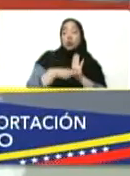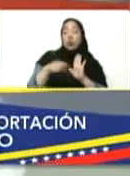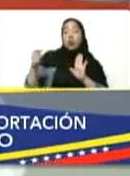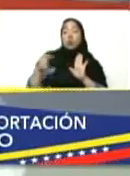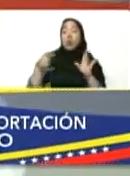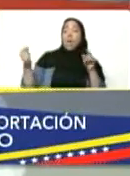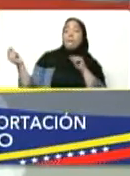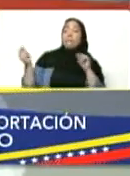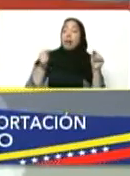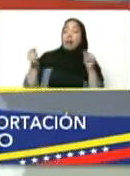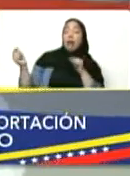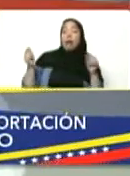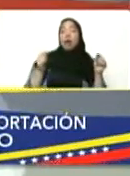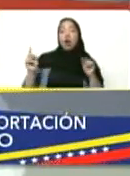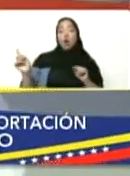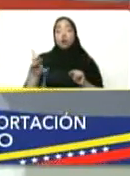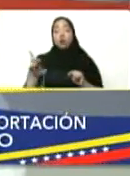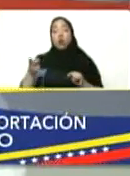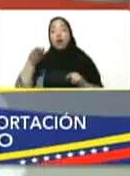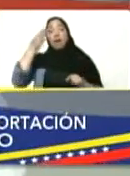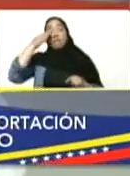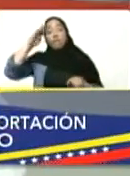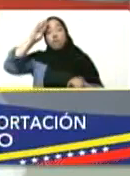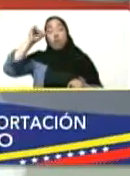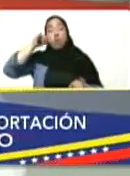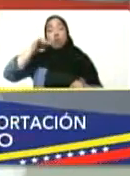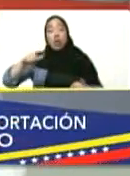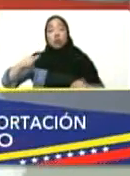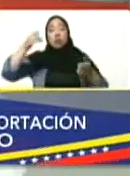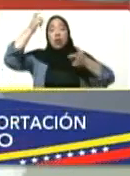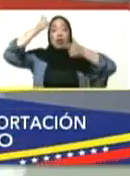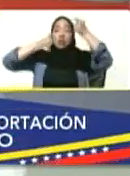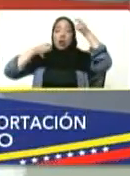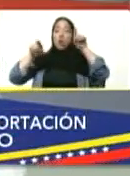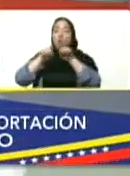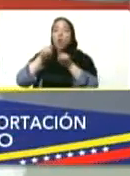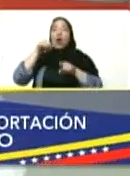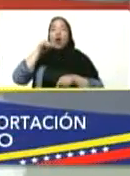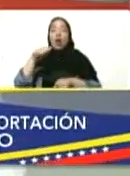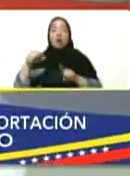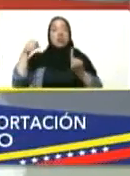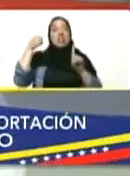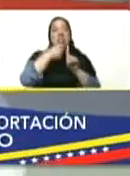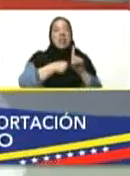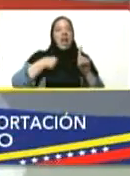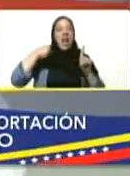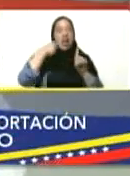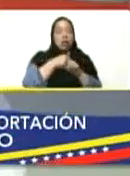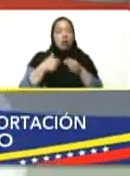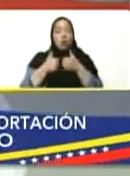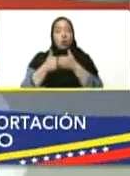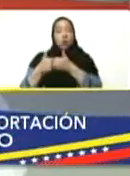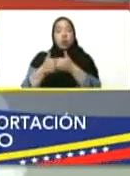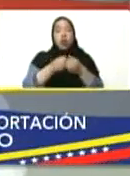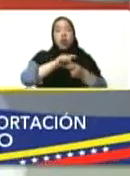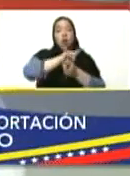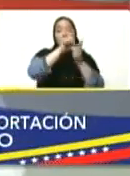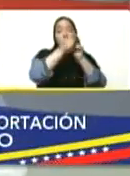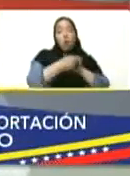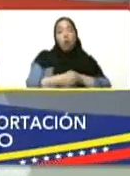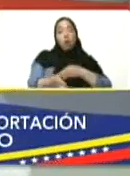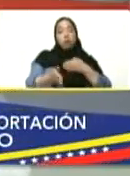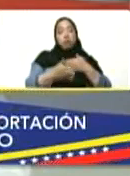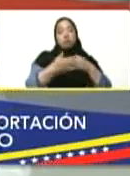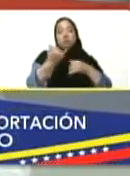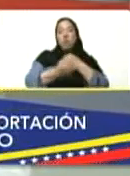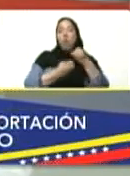lo que denunciaba Fidel, lo que denunció Chávez, tratar de convertir la tortura, la persecución de las sanciones y el bloqueo